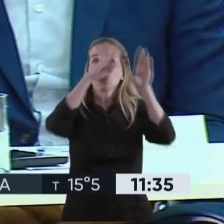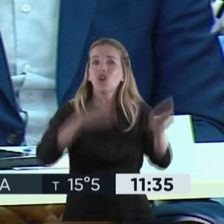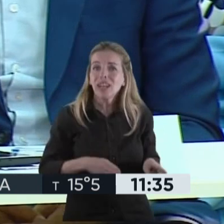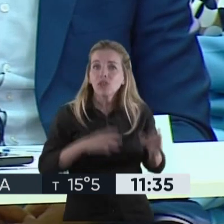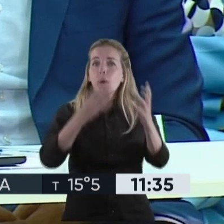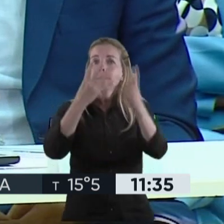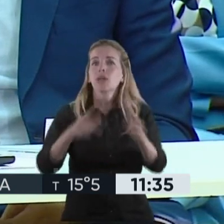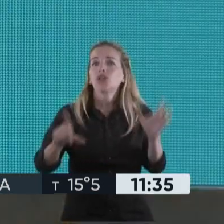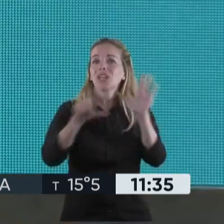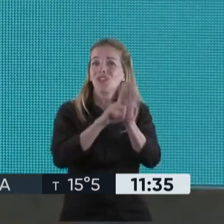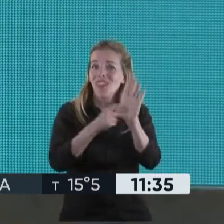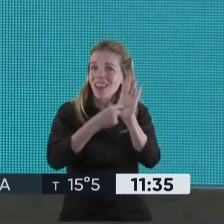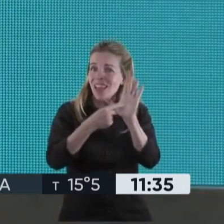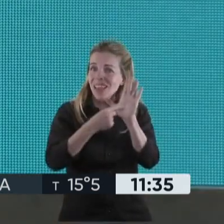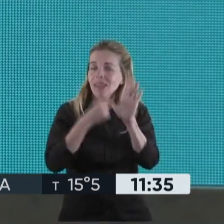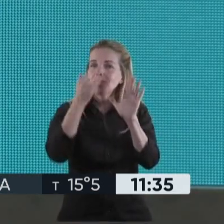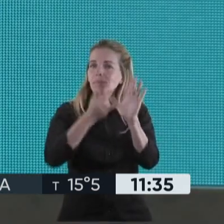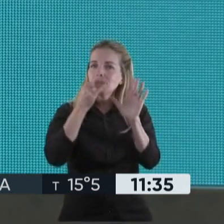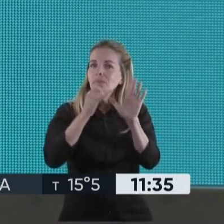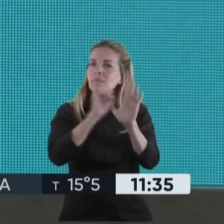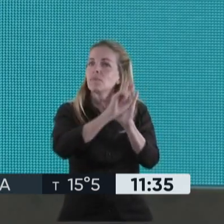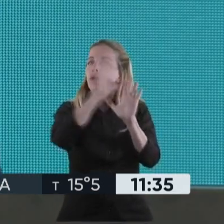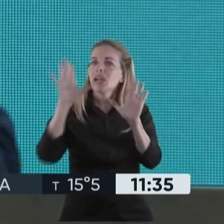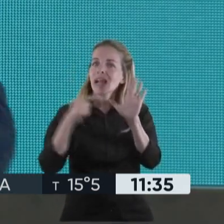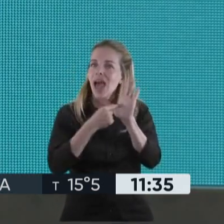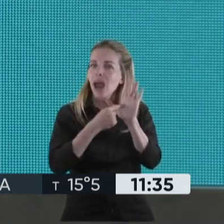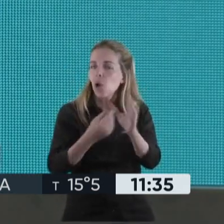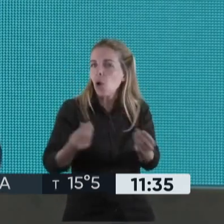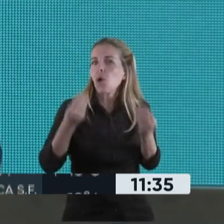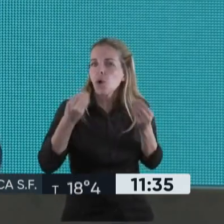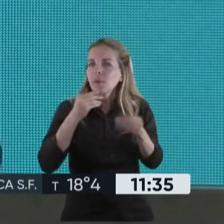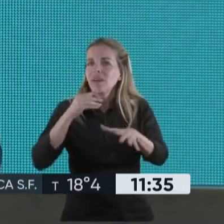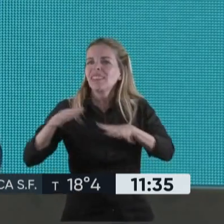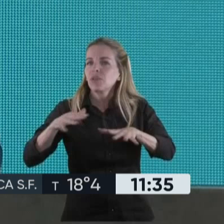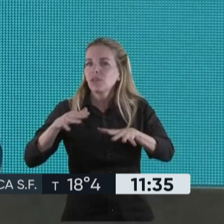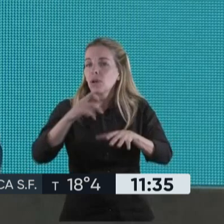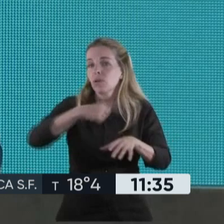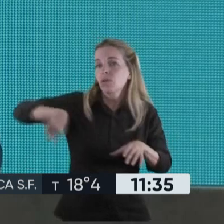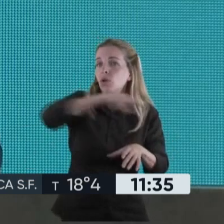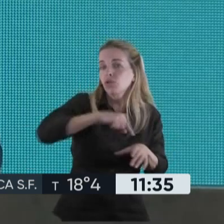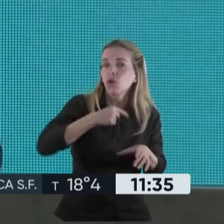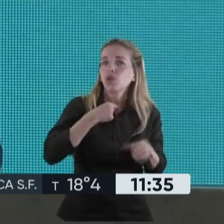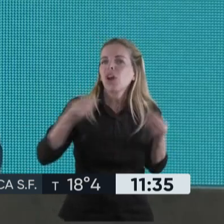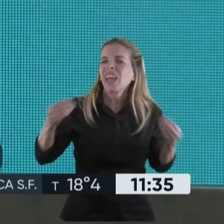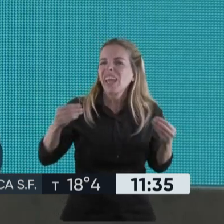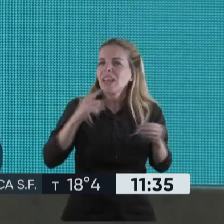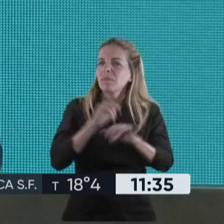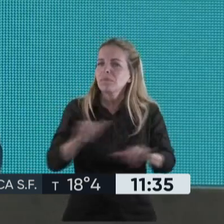que establezca claramente en qué condiciones nosotros promovemos